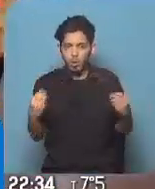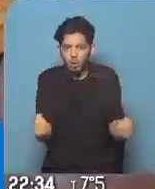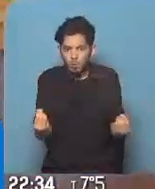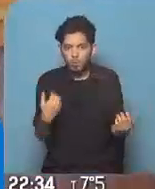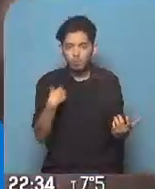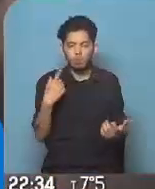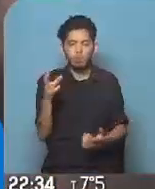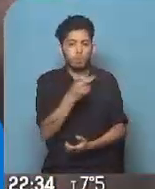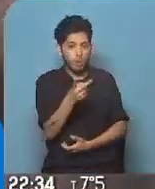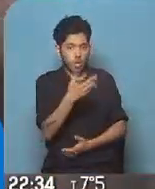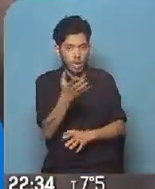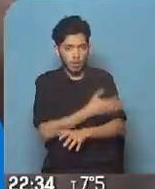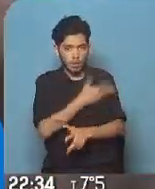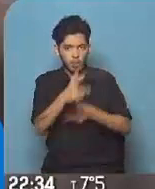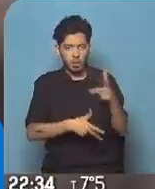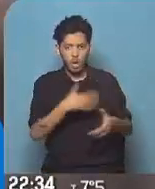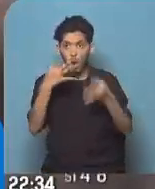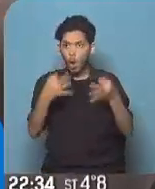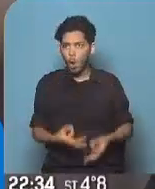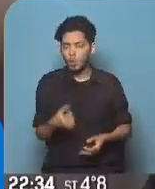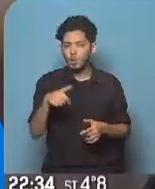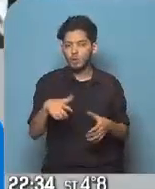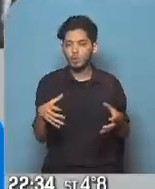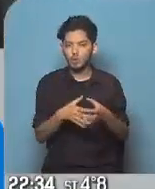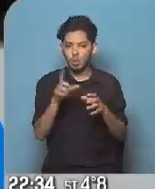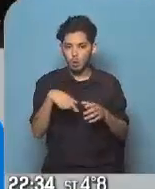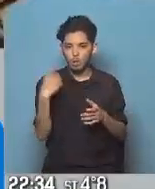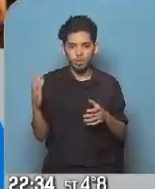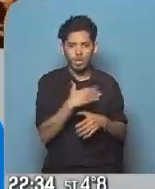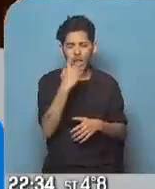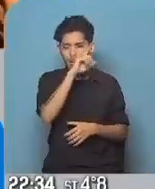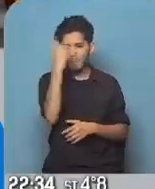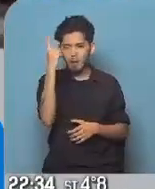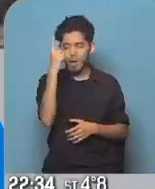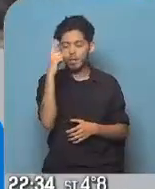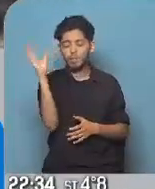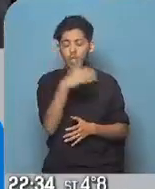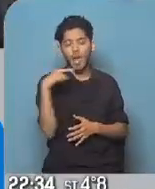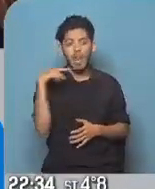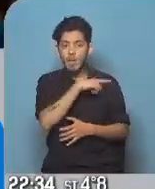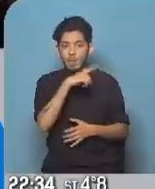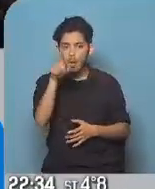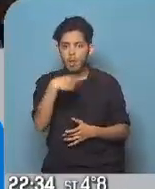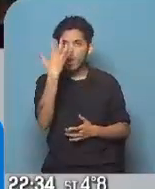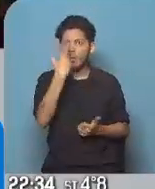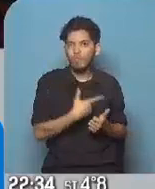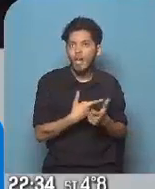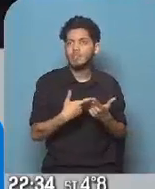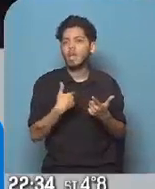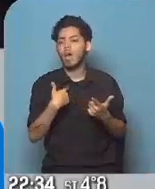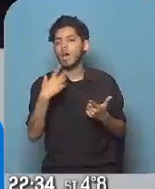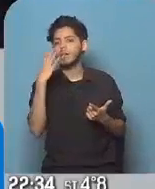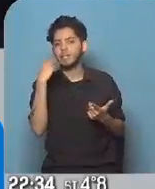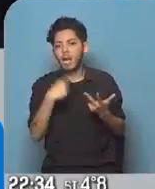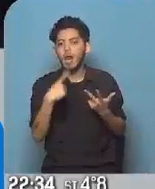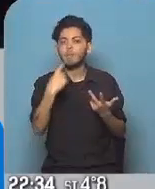Natalia en el sentido de que no es casual que estos brotes xenófobos que se producen en toda Alemania y que cuando se producen en Francia, en Inglaterra o en